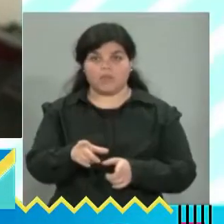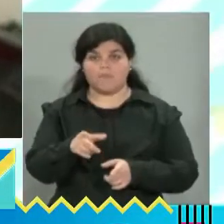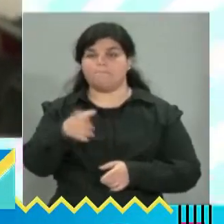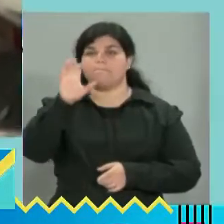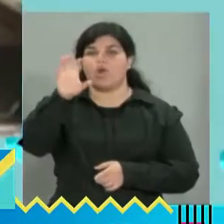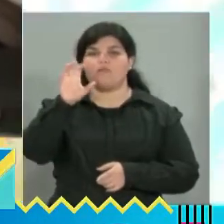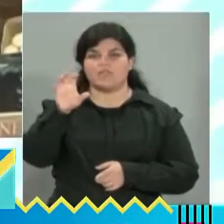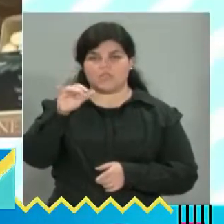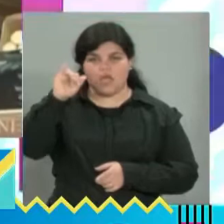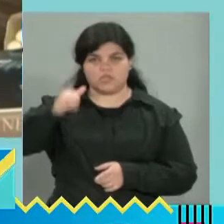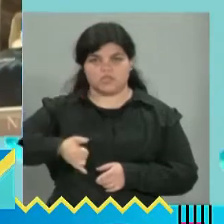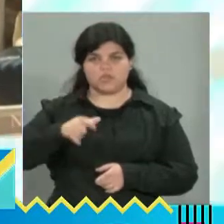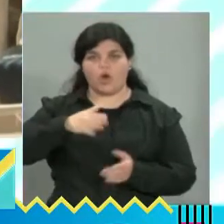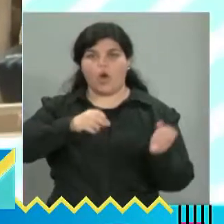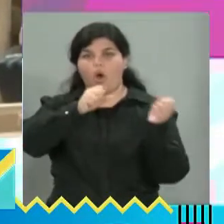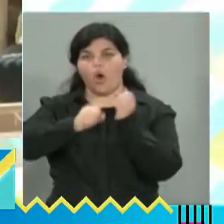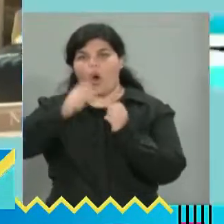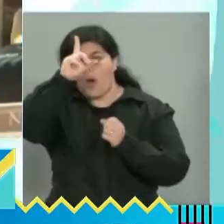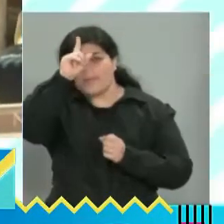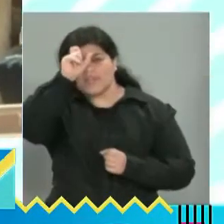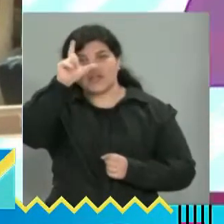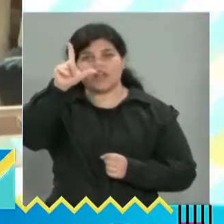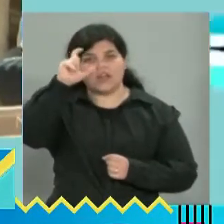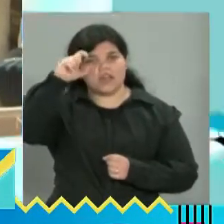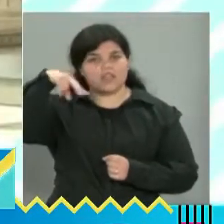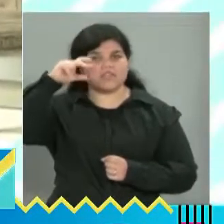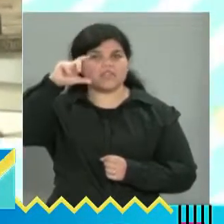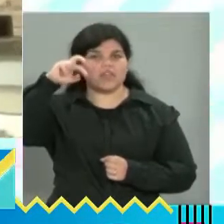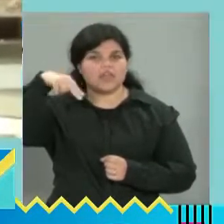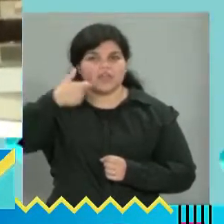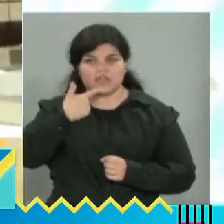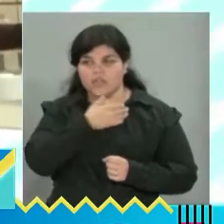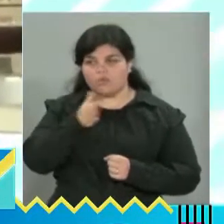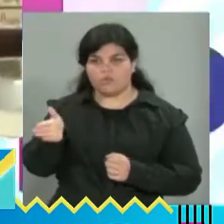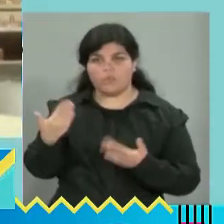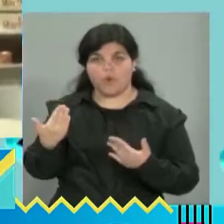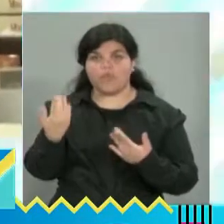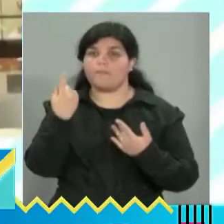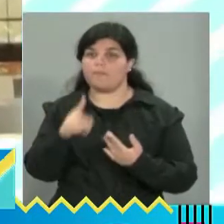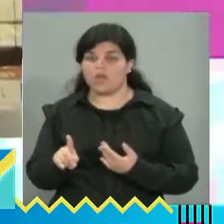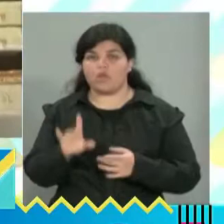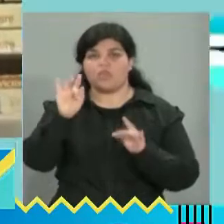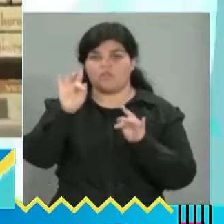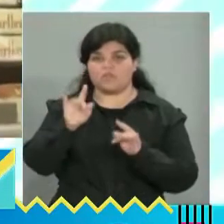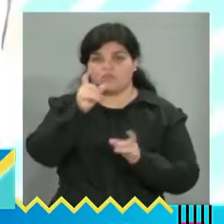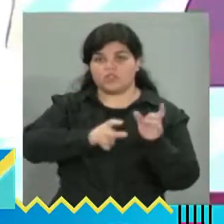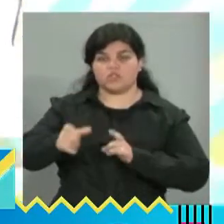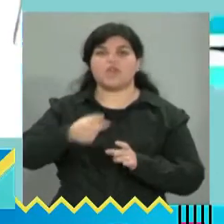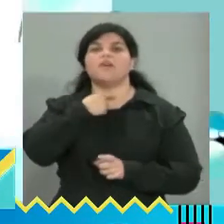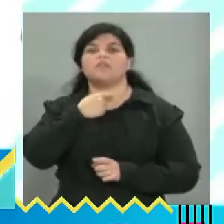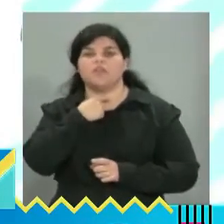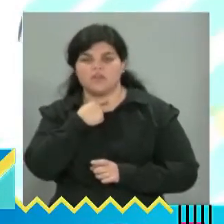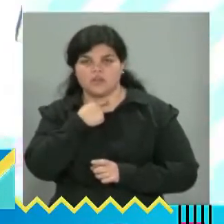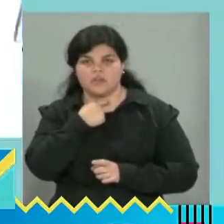centro en el Hospital de Encinas, pero que hace muy dificultoso poder tener acceso a aquellos que quieren dejar de fumar a un centro que